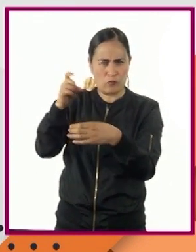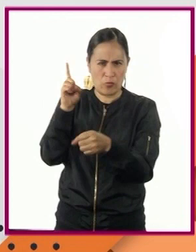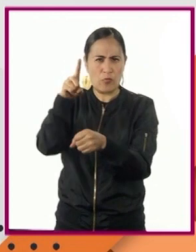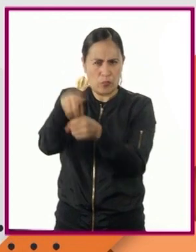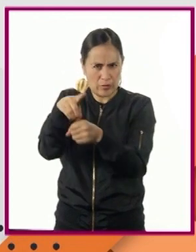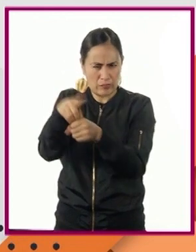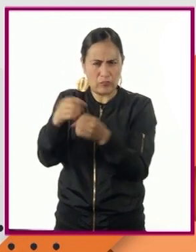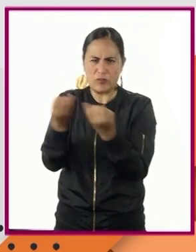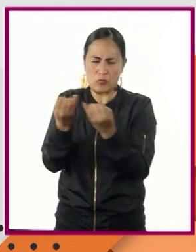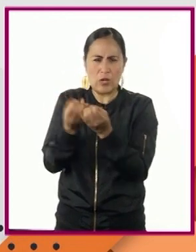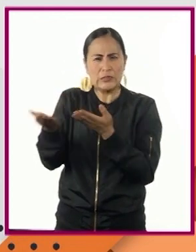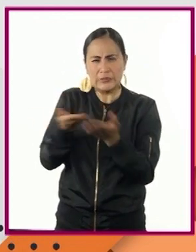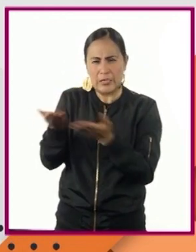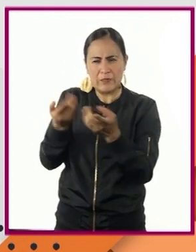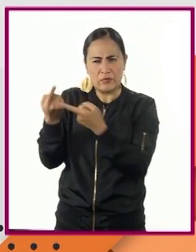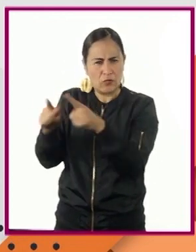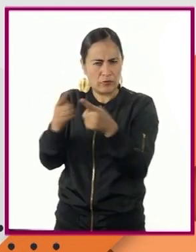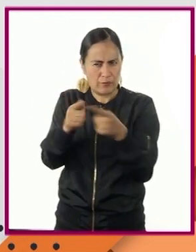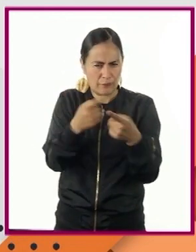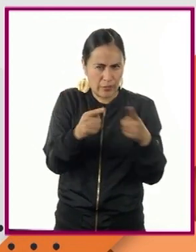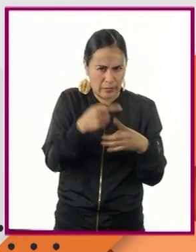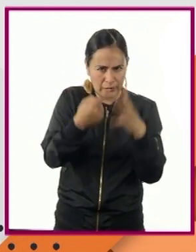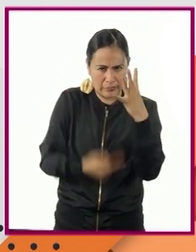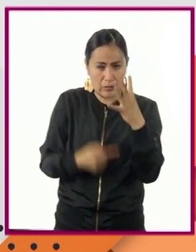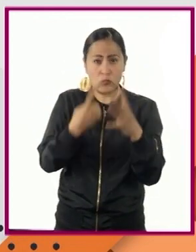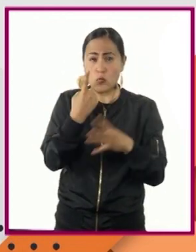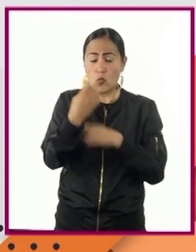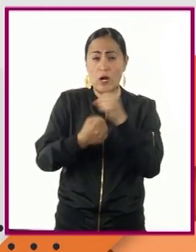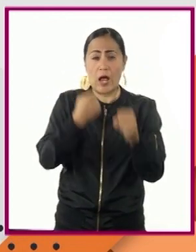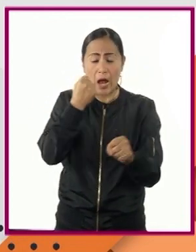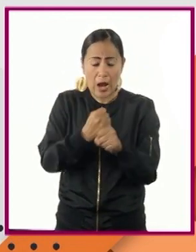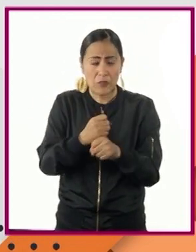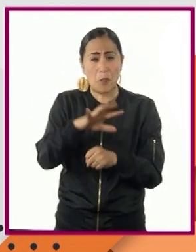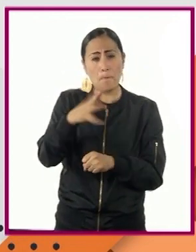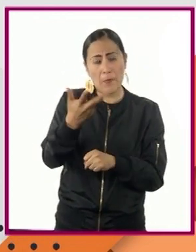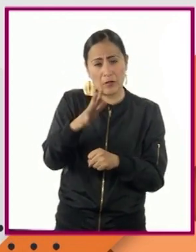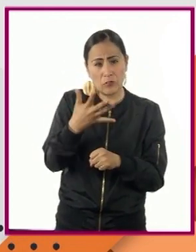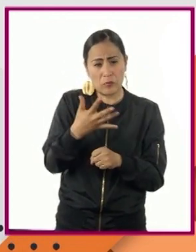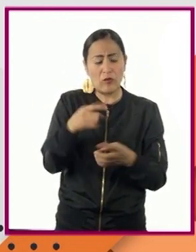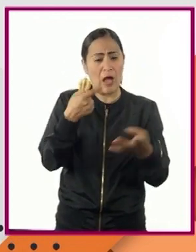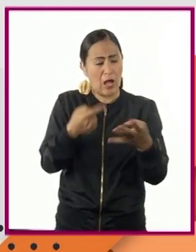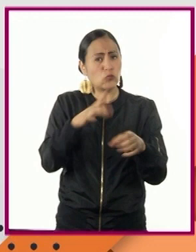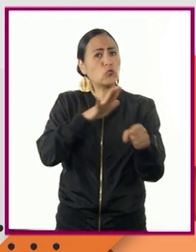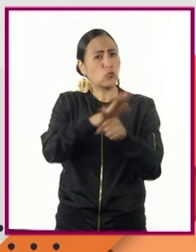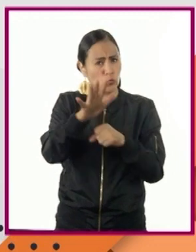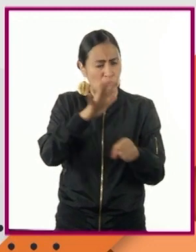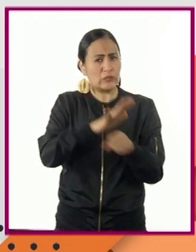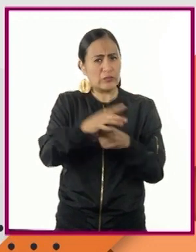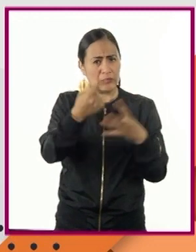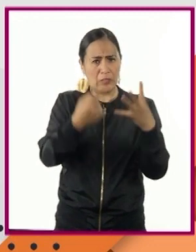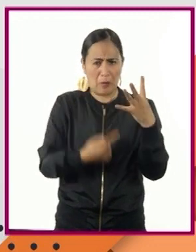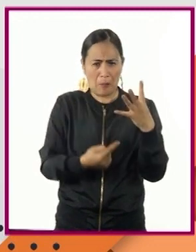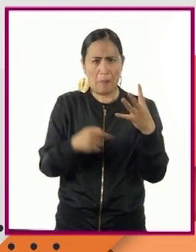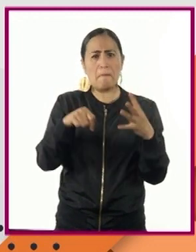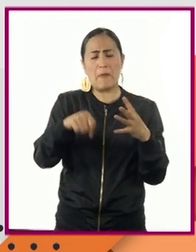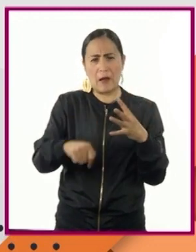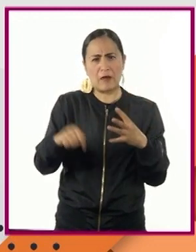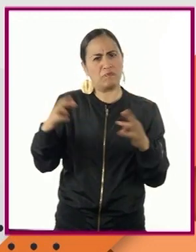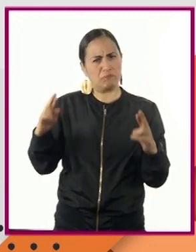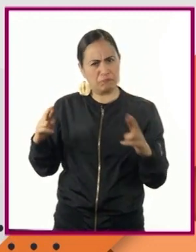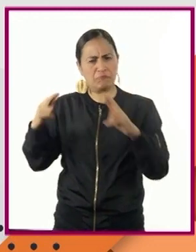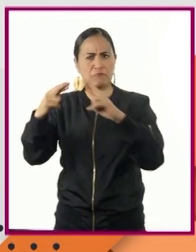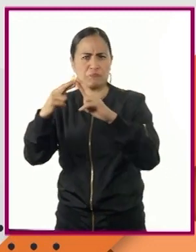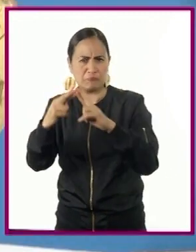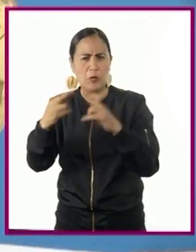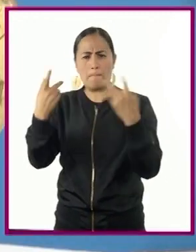los servicios eclesiásticos, y cuyo producto anual, bien distribuido, basta para atender ampliamente al sostenimiento del culto y